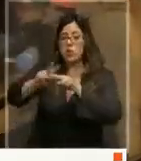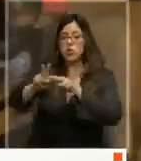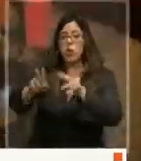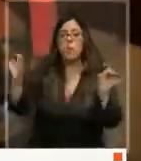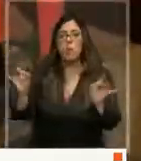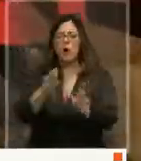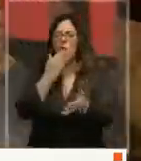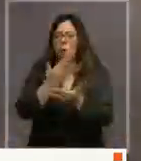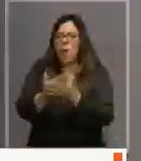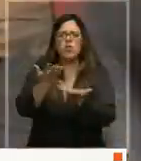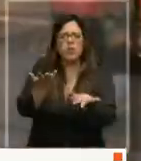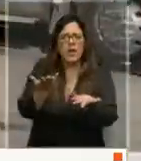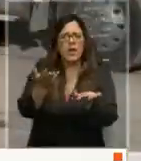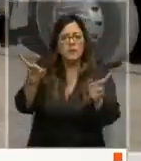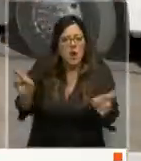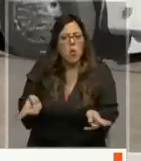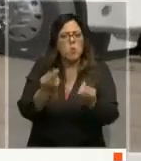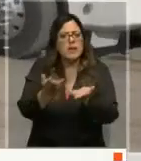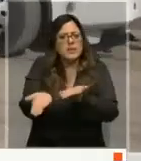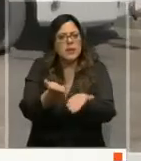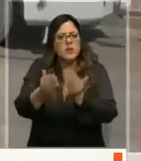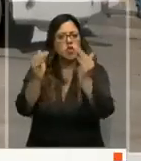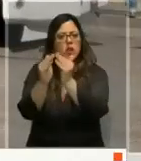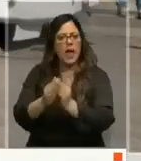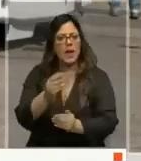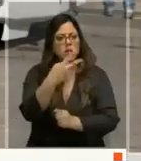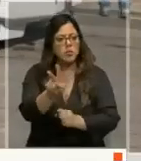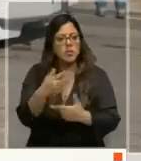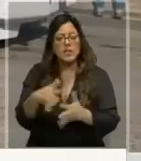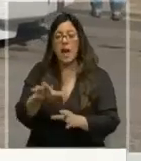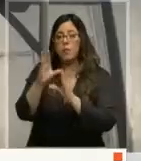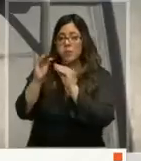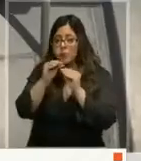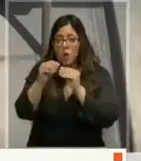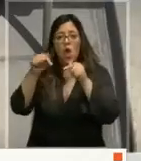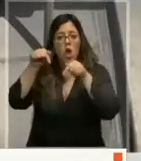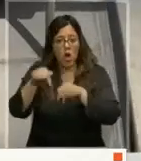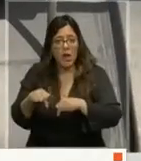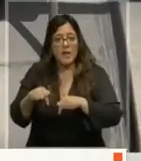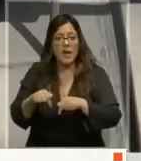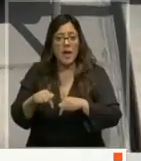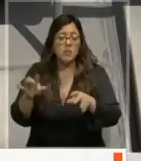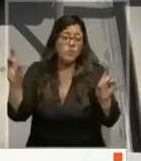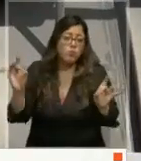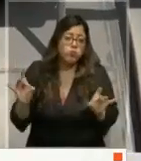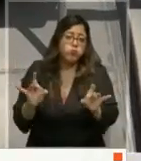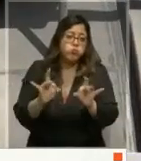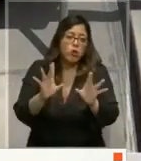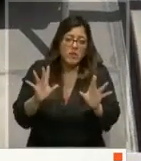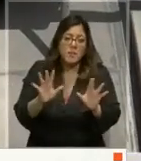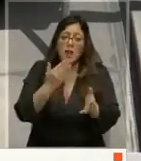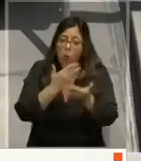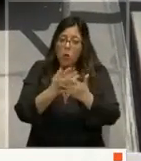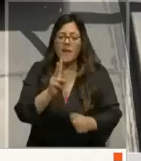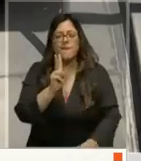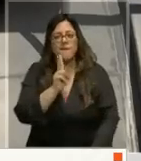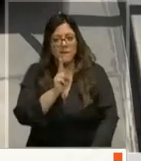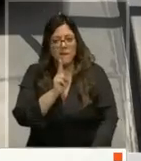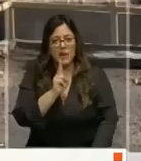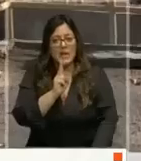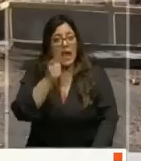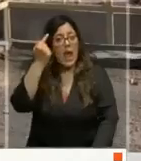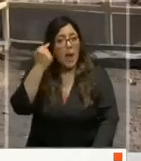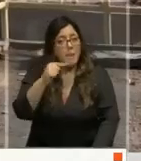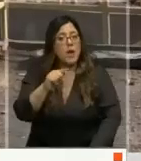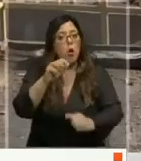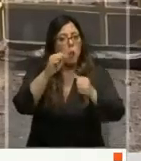es cuándo van a poder restablecerse el servicio en sus hogares. Como lo comentábamos durante toda la jornada, en el mejor de los escenarios va a ser el viernes, pero esto podría